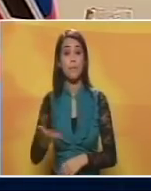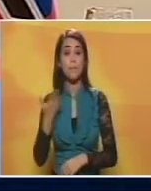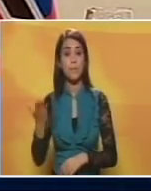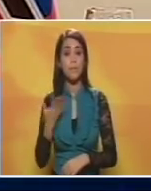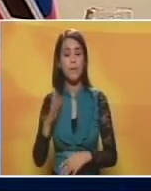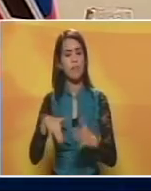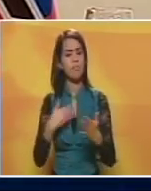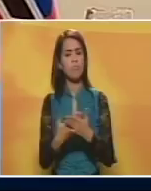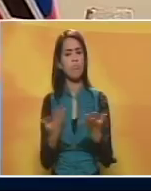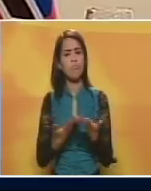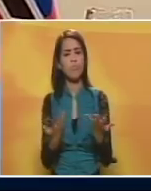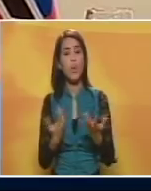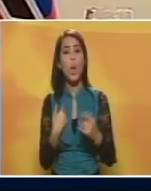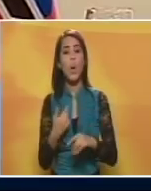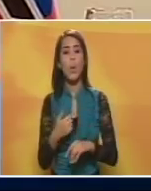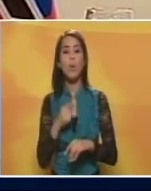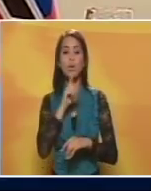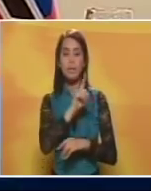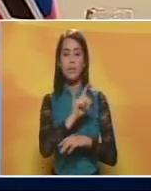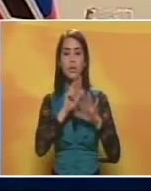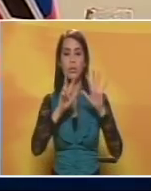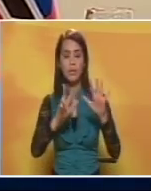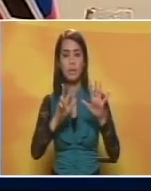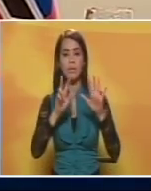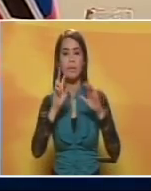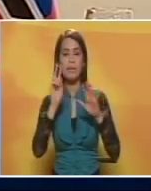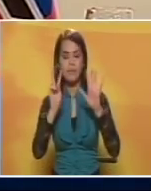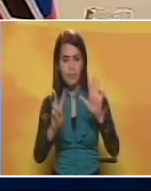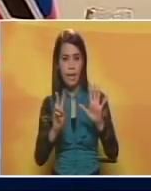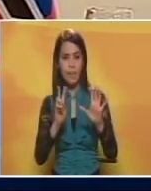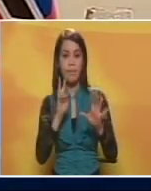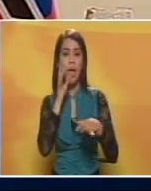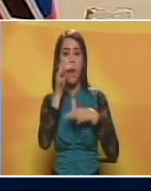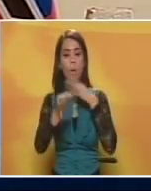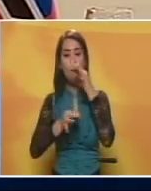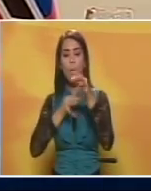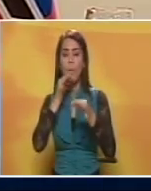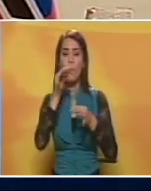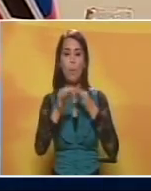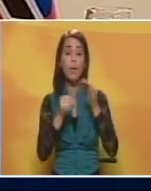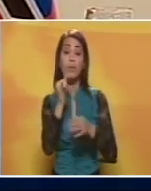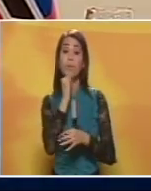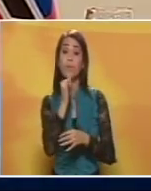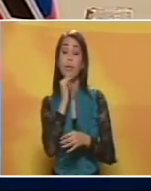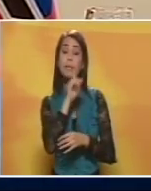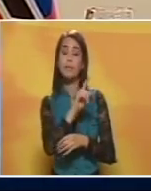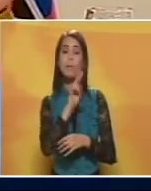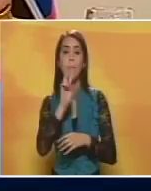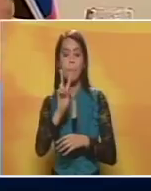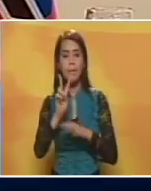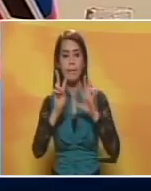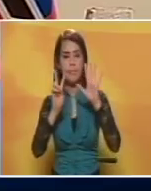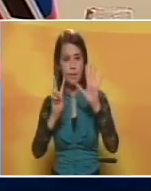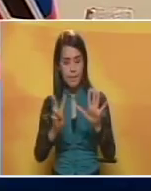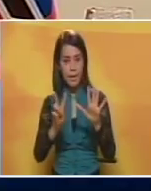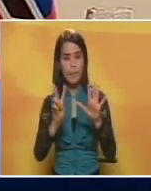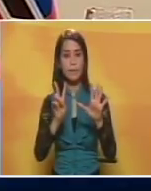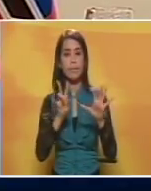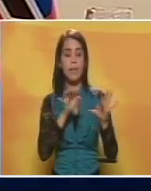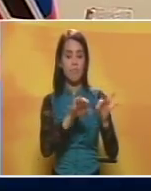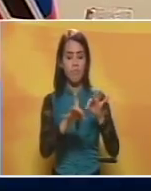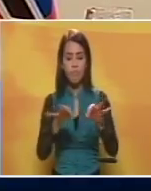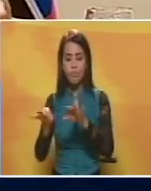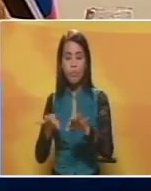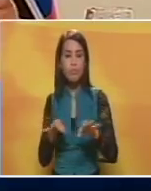hasta el momento se han llevado a cabo 187 charlas informativas en 127 puntos diferentes